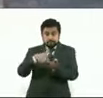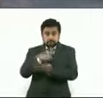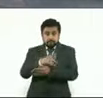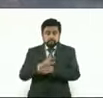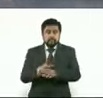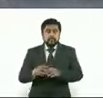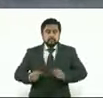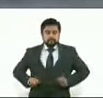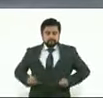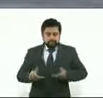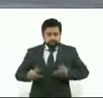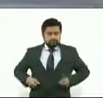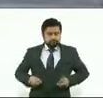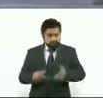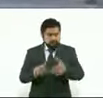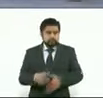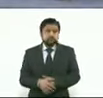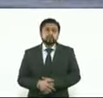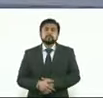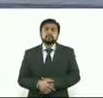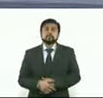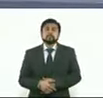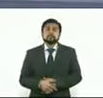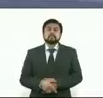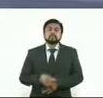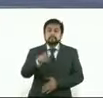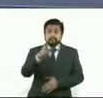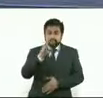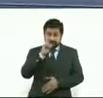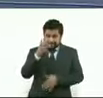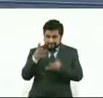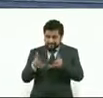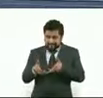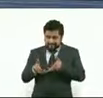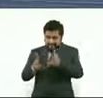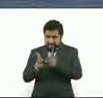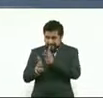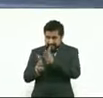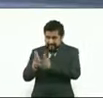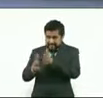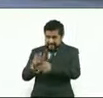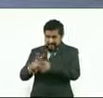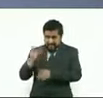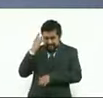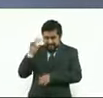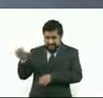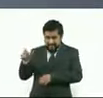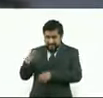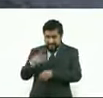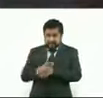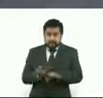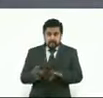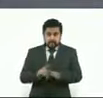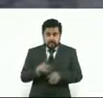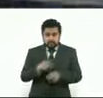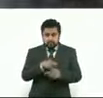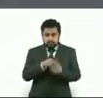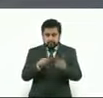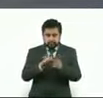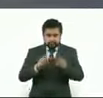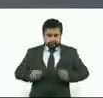silla de ruedas. Calle Ferrocarril de Cuernavaca es en donde se mantiene este duelo, en donde